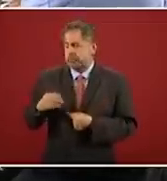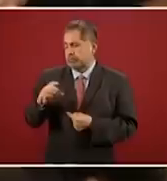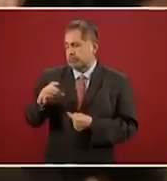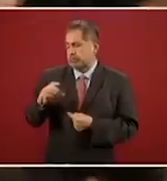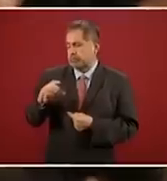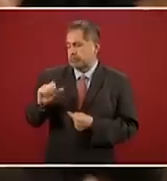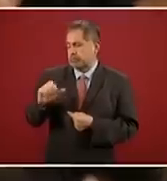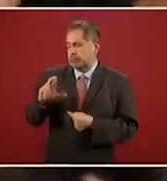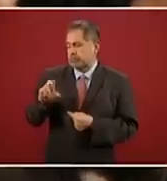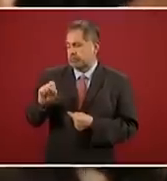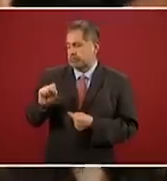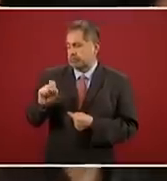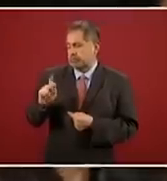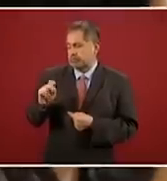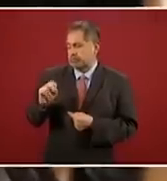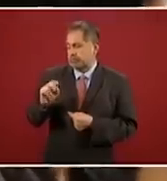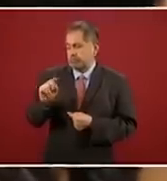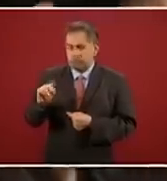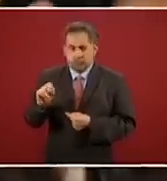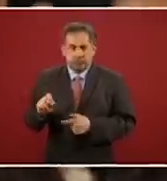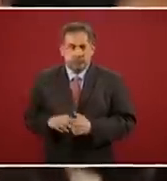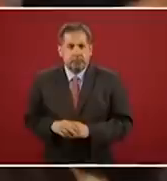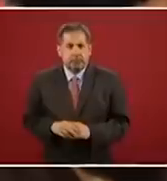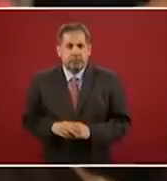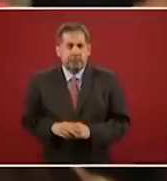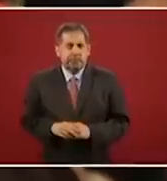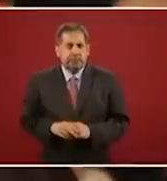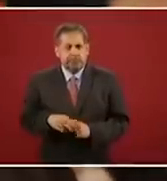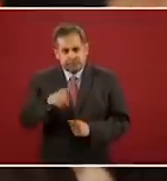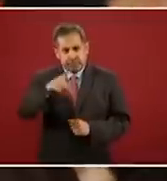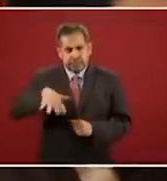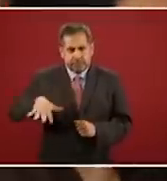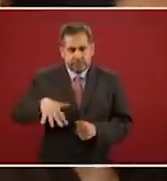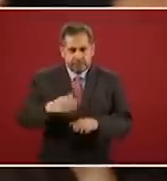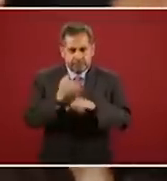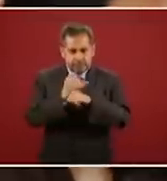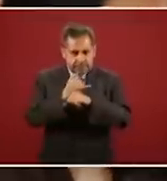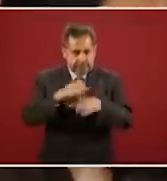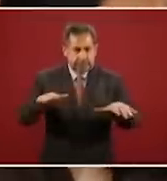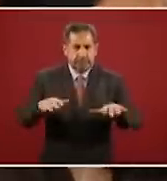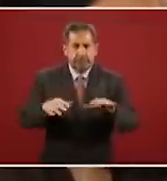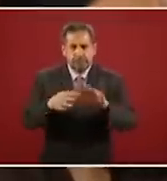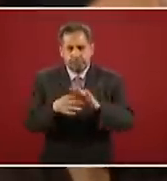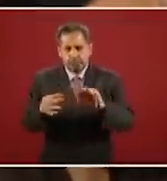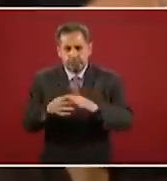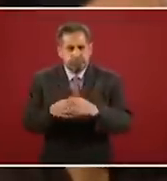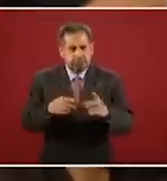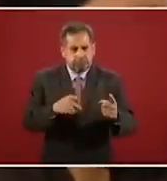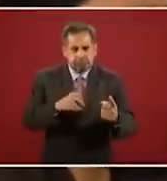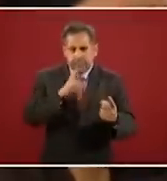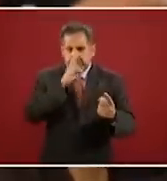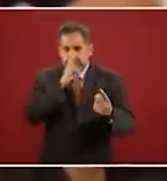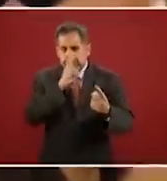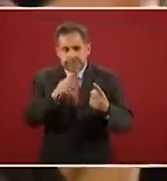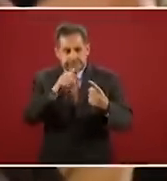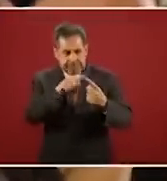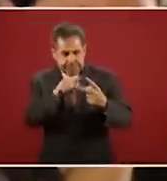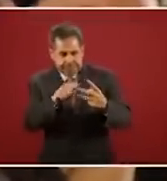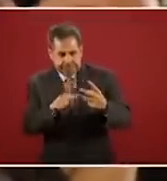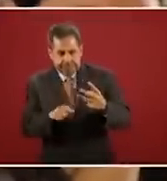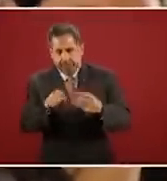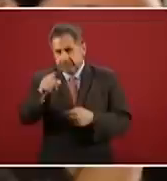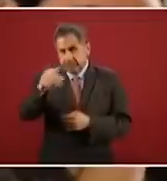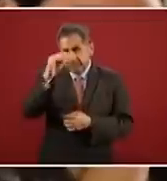Oficial. Mi pregunta es esta. Con este informe de actividades y con estos resultados, ¿considera usted,